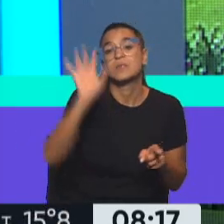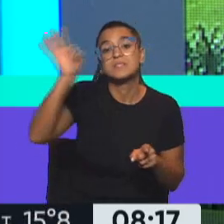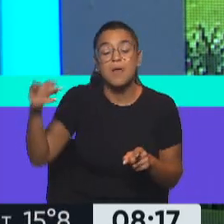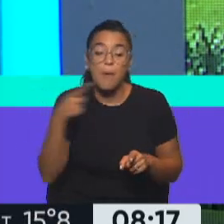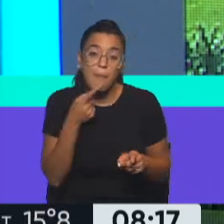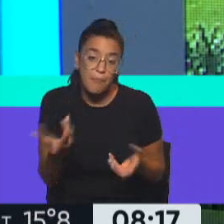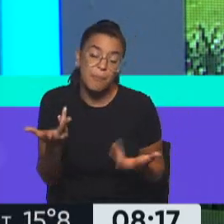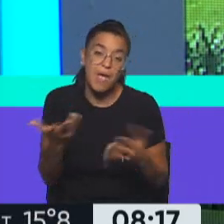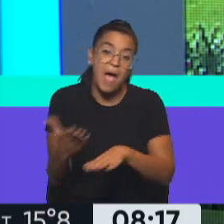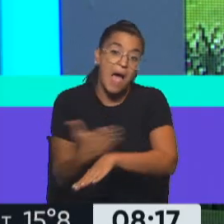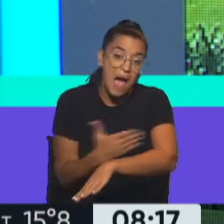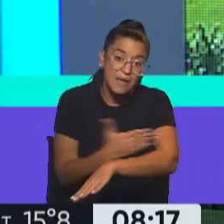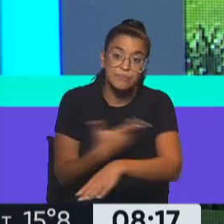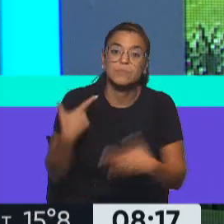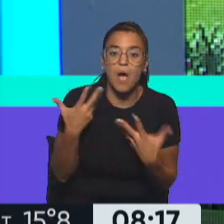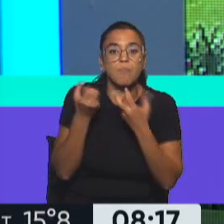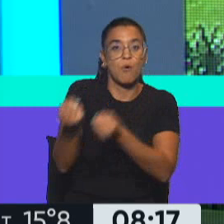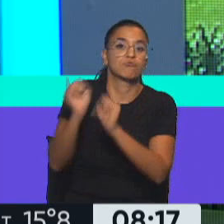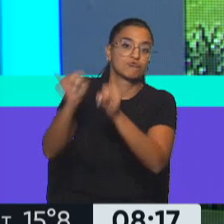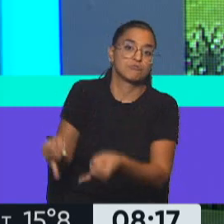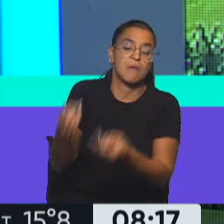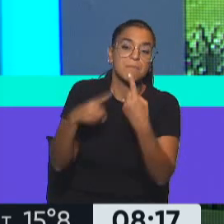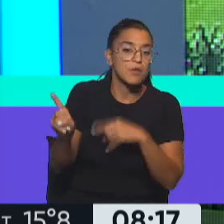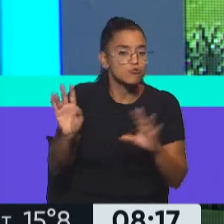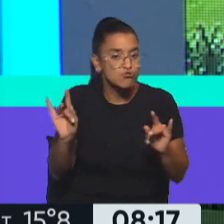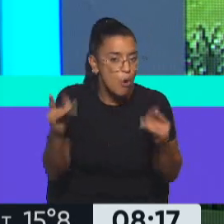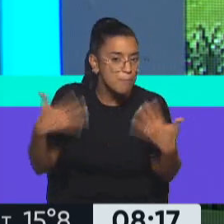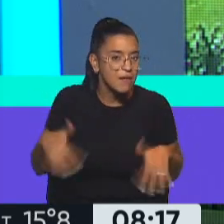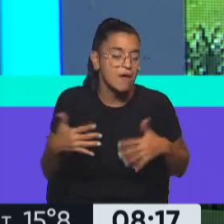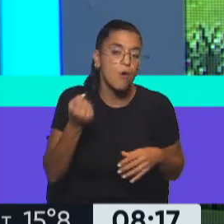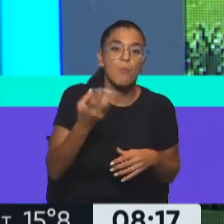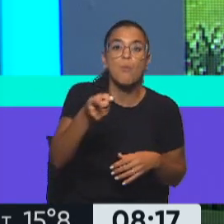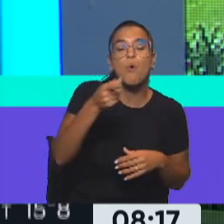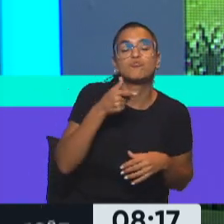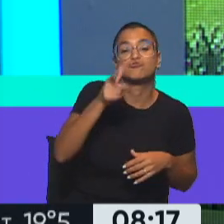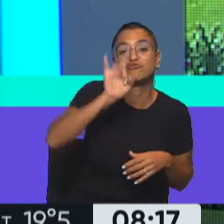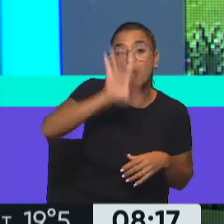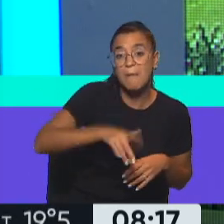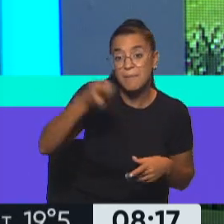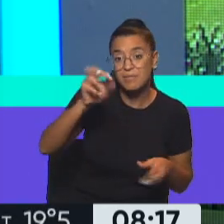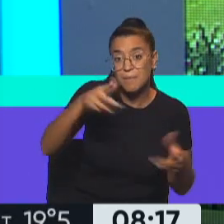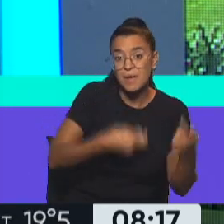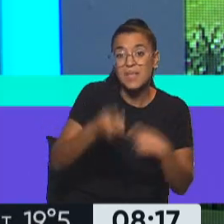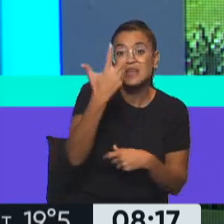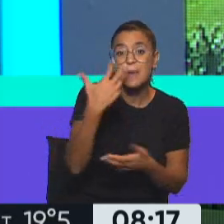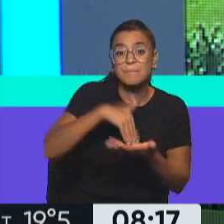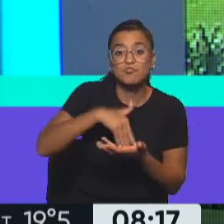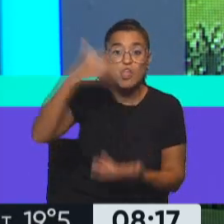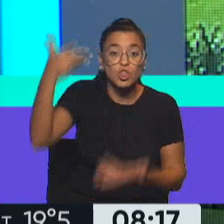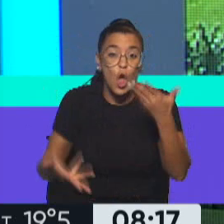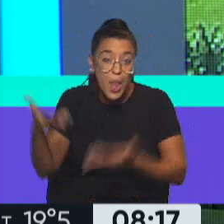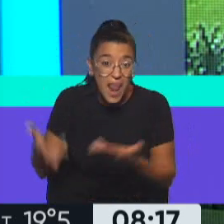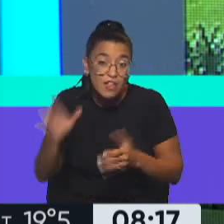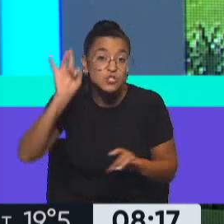obviamente uno antes que nada sale a bancar eso, pero es complicado. Porque vos imagínate, solamente en panaderías nosotros usamos 3 millones de toneladas.